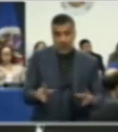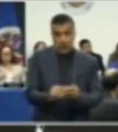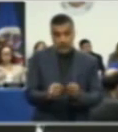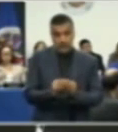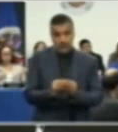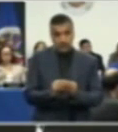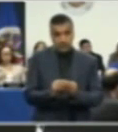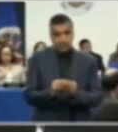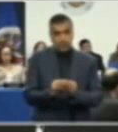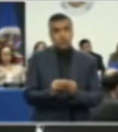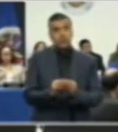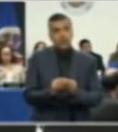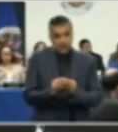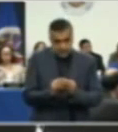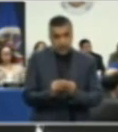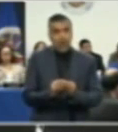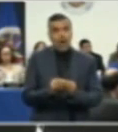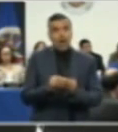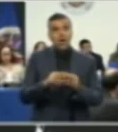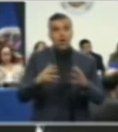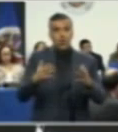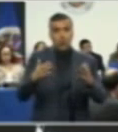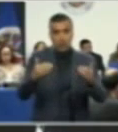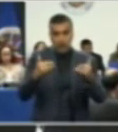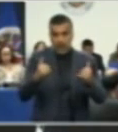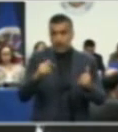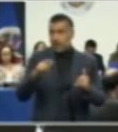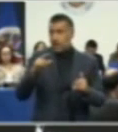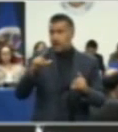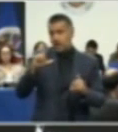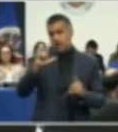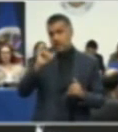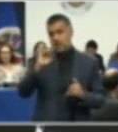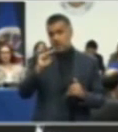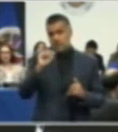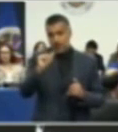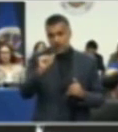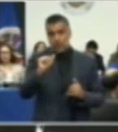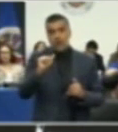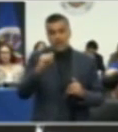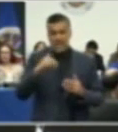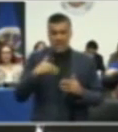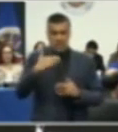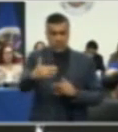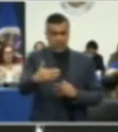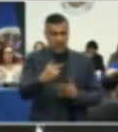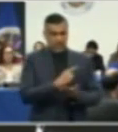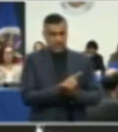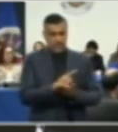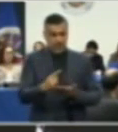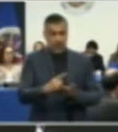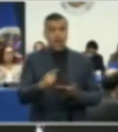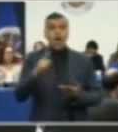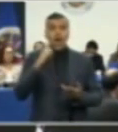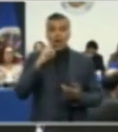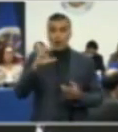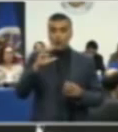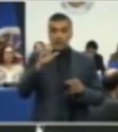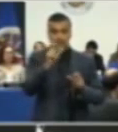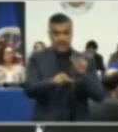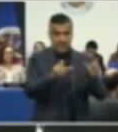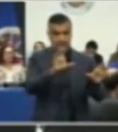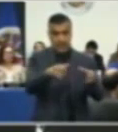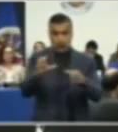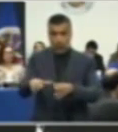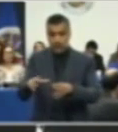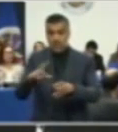audiencia se va a convocar en Lima, una vez ya reiniciadas las actividades la próxima semana, a los sectores involucrados